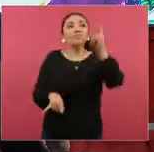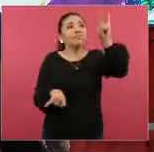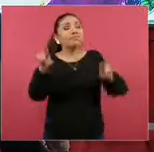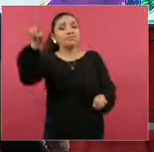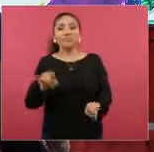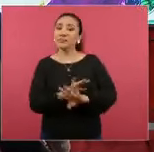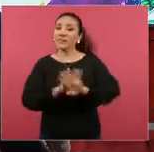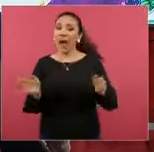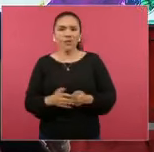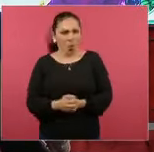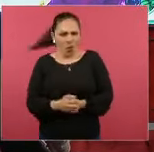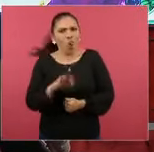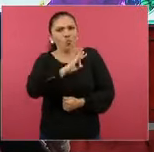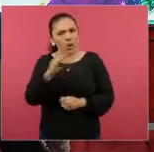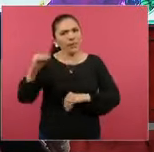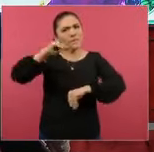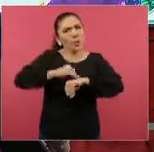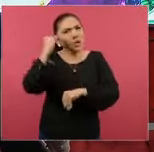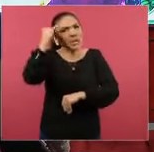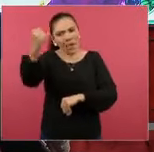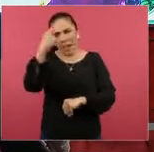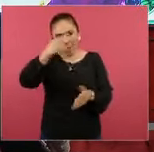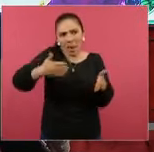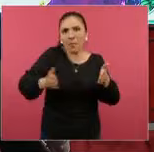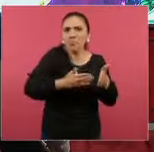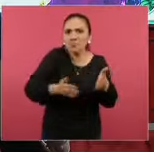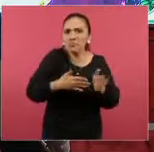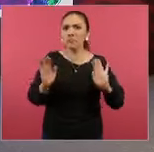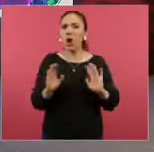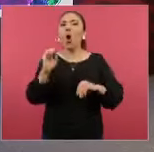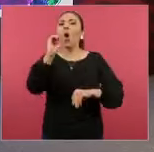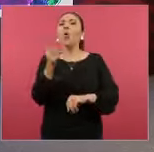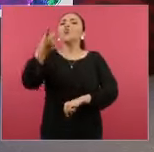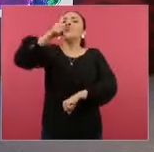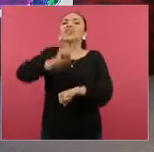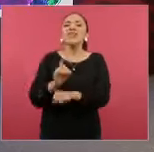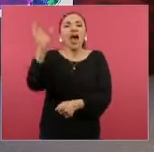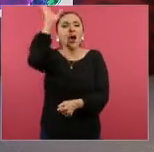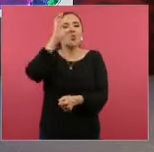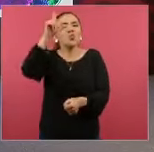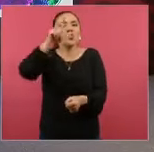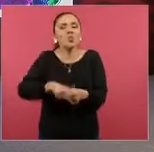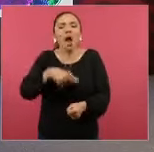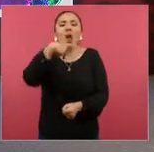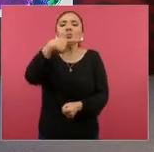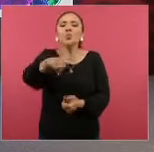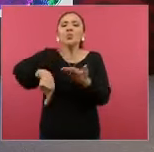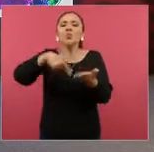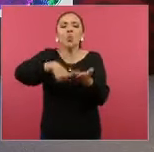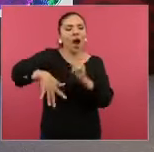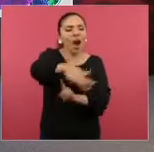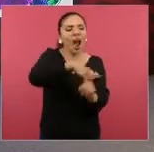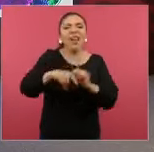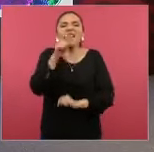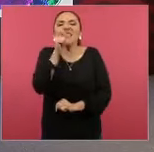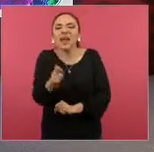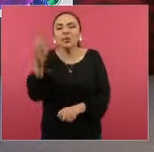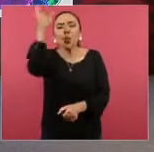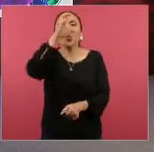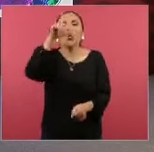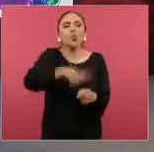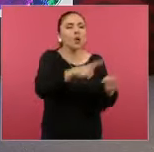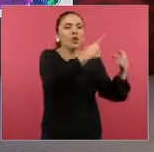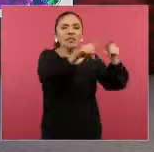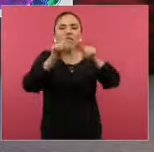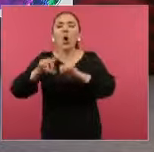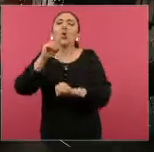puedes presentar una muestra gastronómica. ¿Por qué no hacer un día cultural de las regiones de tu comunidad, de las regiones de tu país,